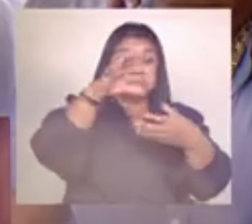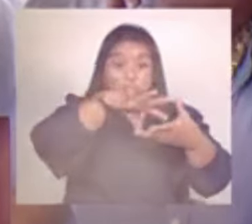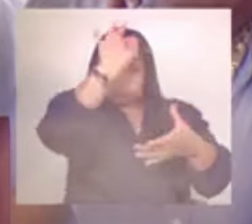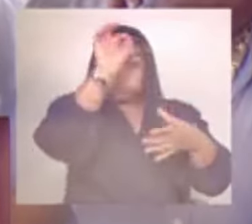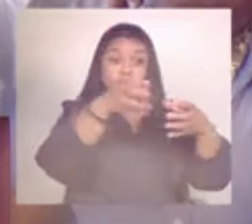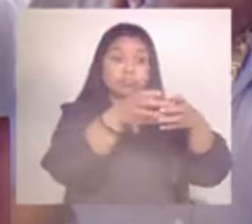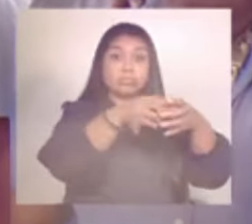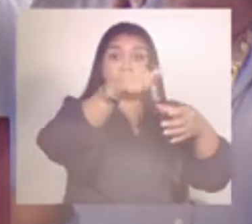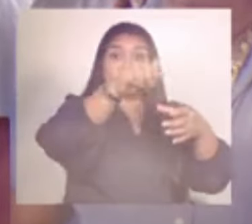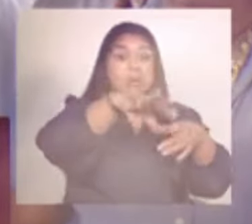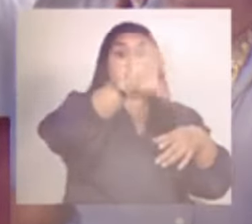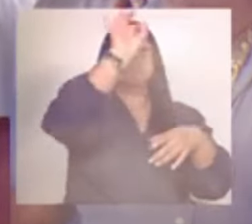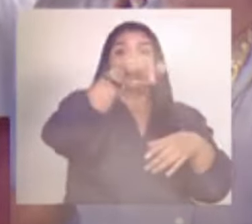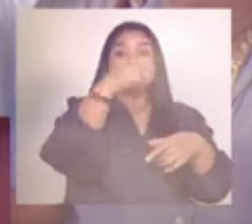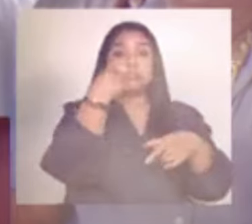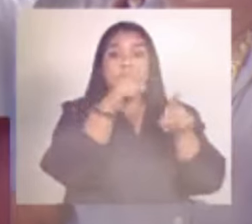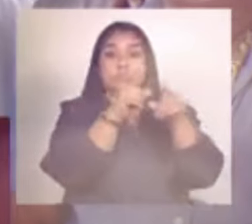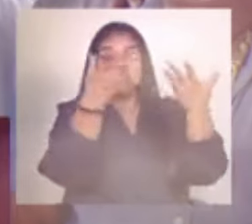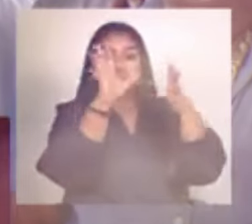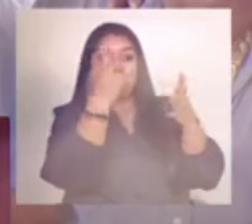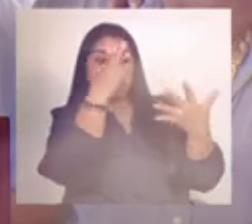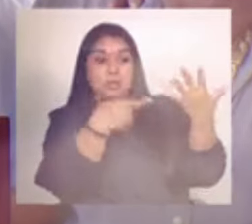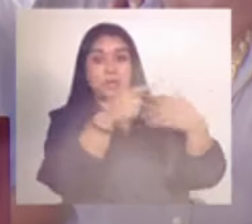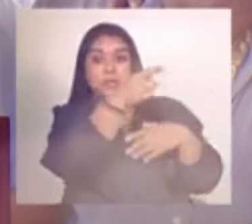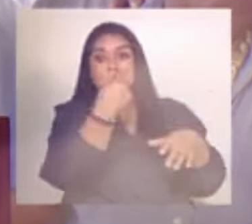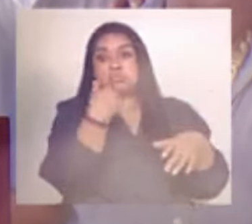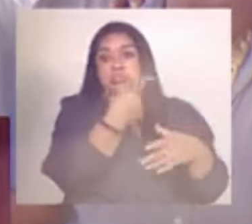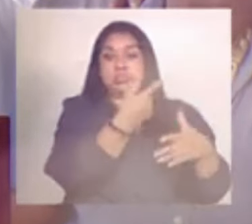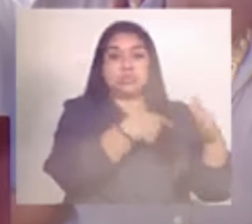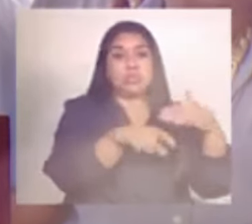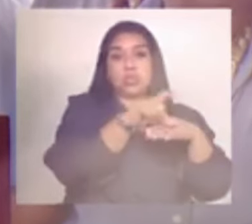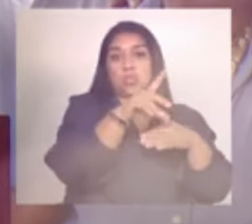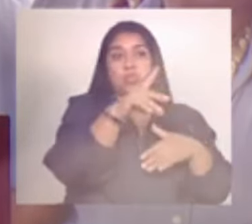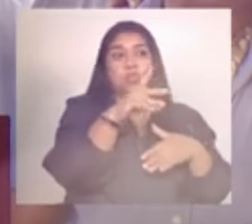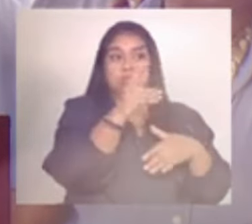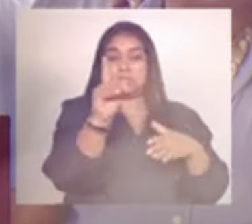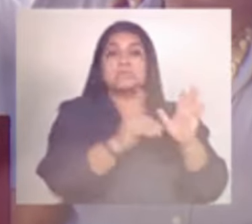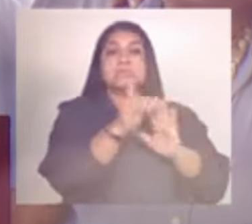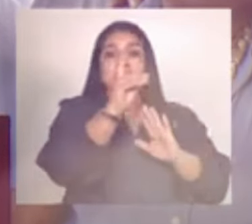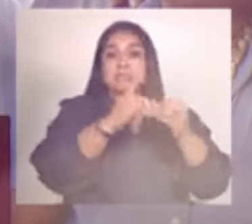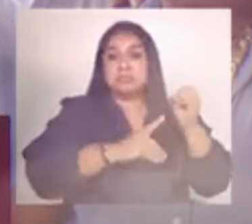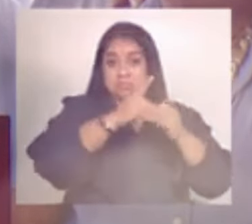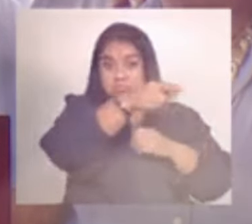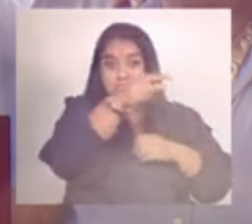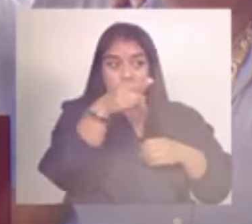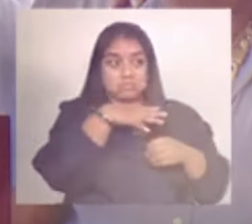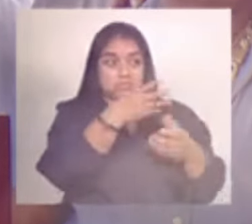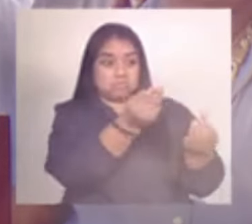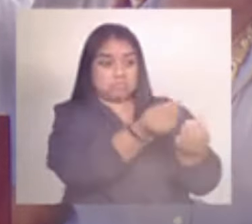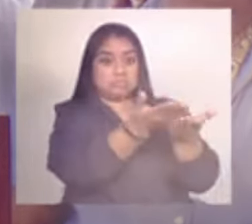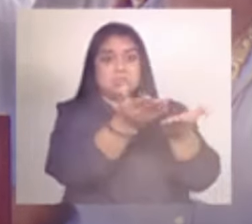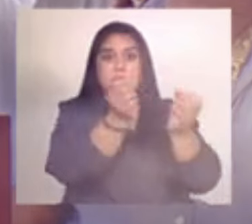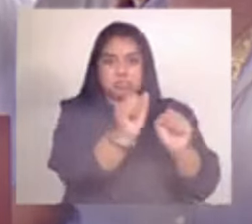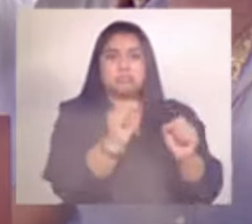que habían aplicado y que habían sido revisadas por los CODEDES, era la en la que podíamos depositar la